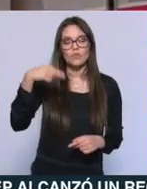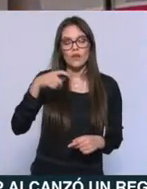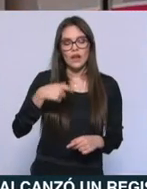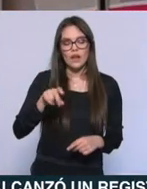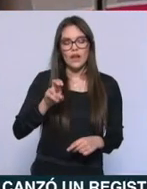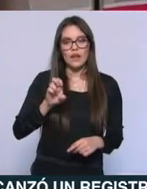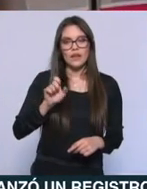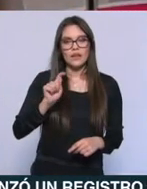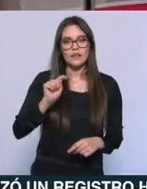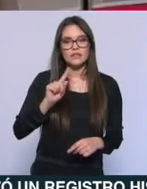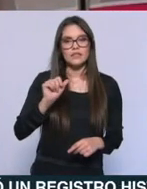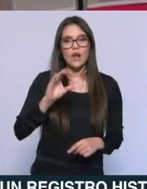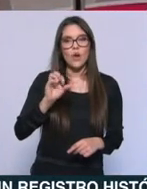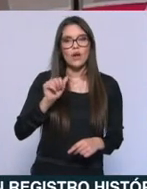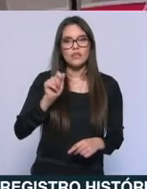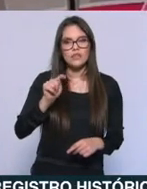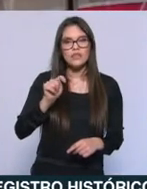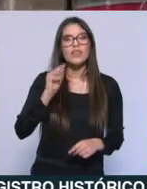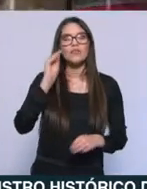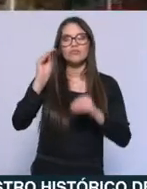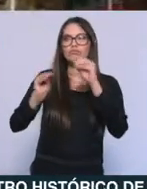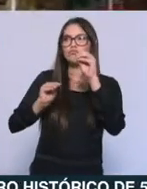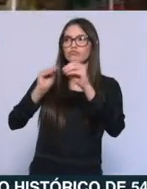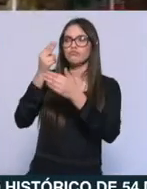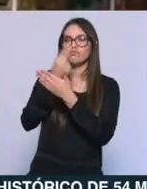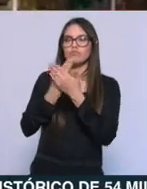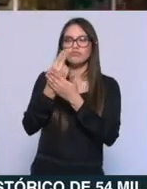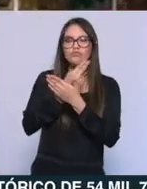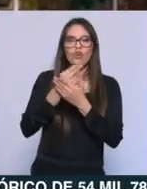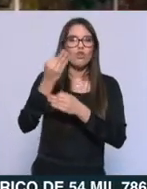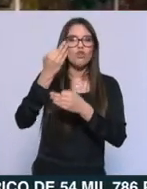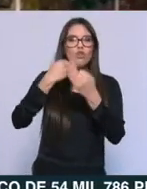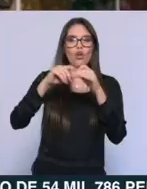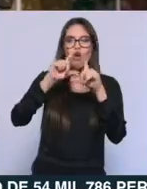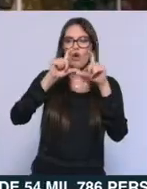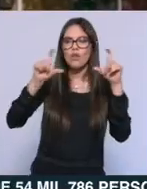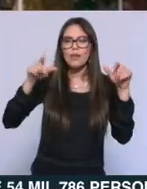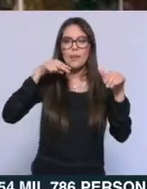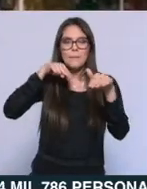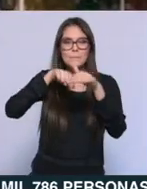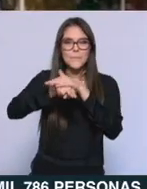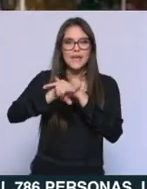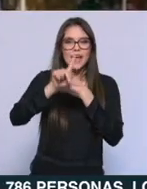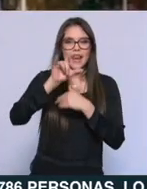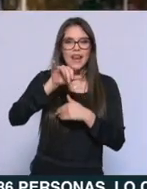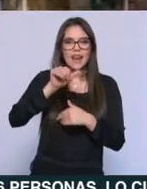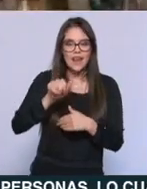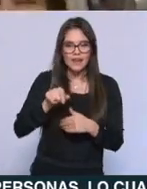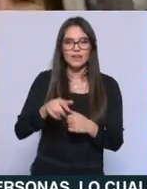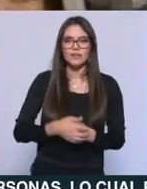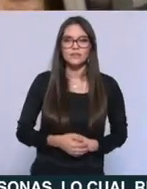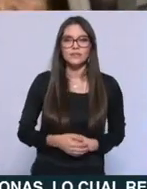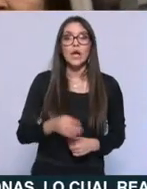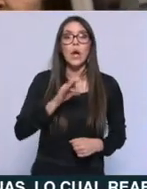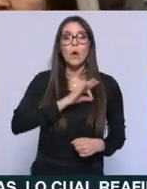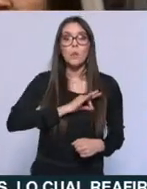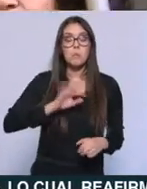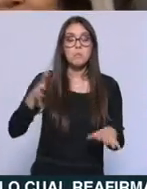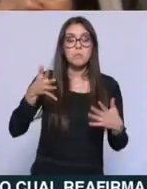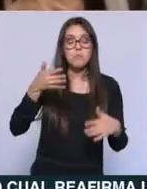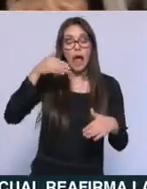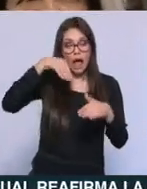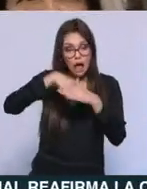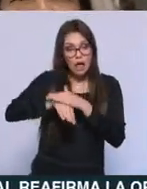las estaciones del sistema. Cuenta con capacidad 15% mayor que el resto de las unidades y puede transportar alrededor de